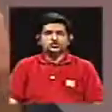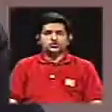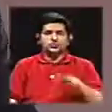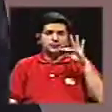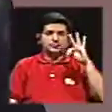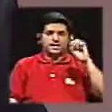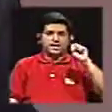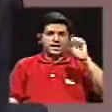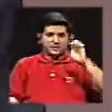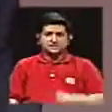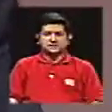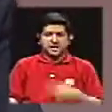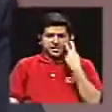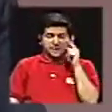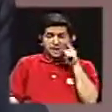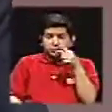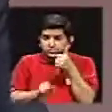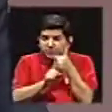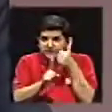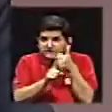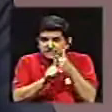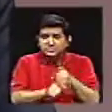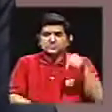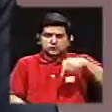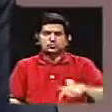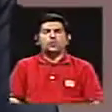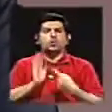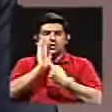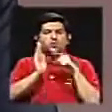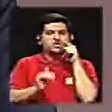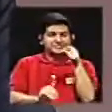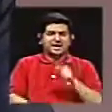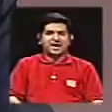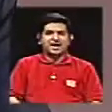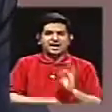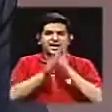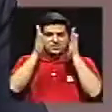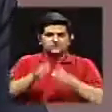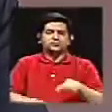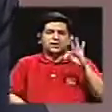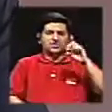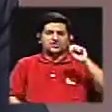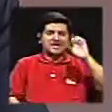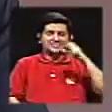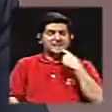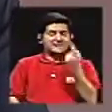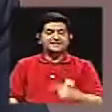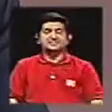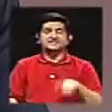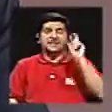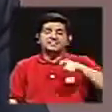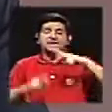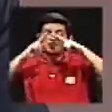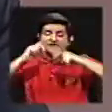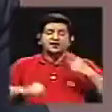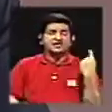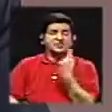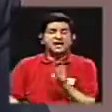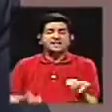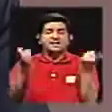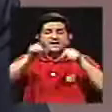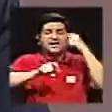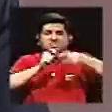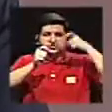Supremo de Elecciones, vea que ustedes mismos hoy lo publican ahí, de un funcionario del tribunal que dice, debe verse cada caso